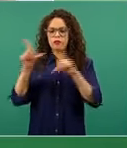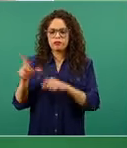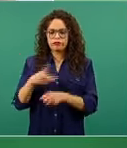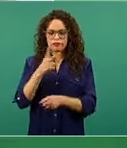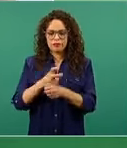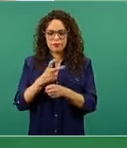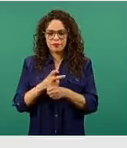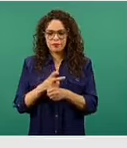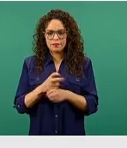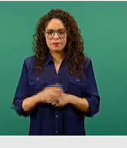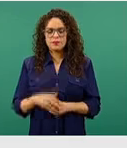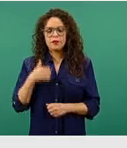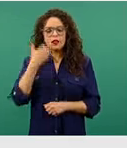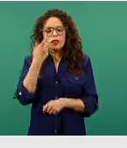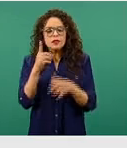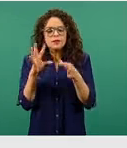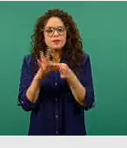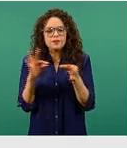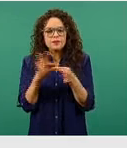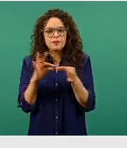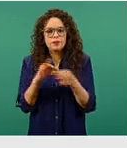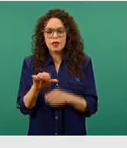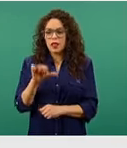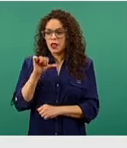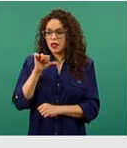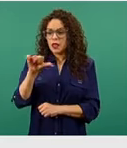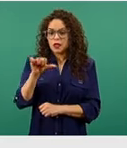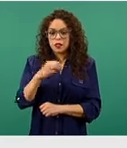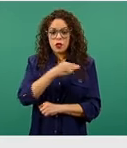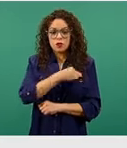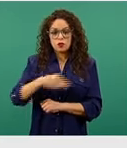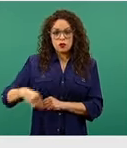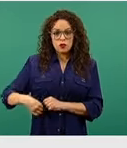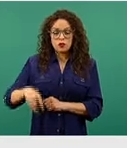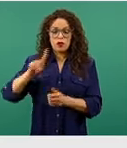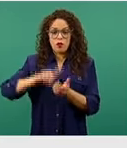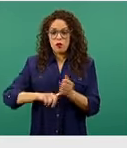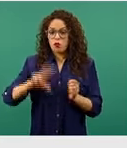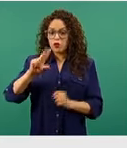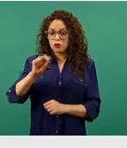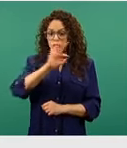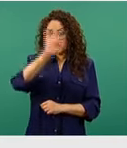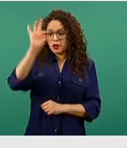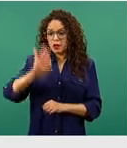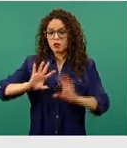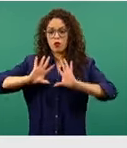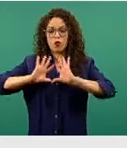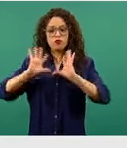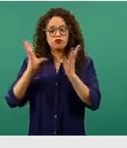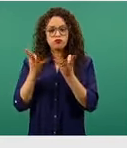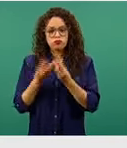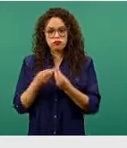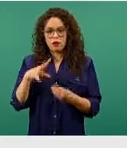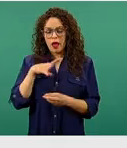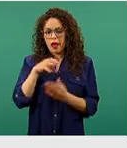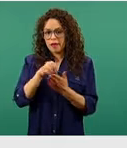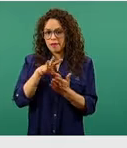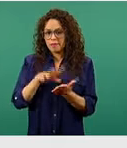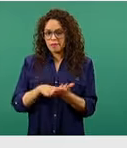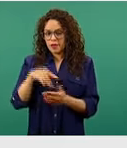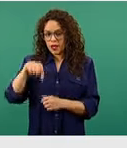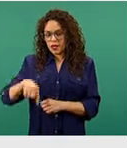es para comentarles que en 16 municipios tenemos al 80% del total de los casos que se han registrado en nuestro